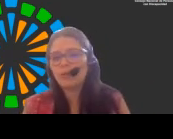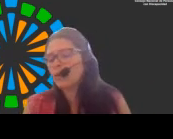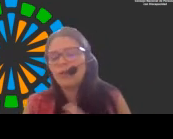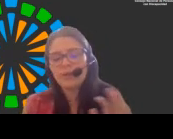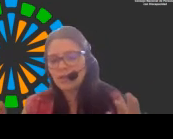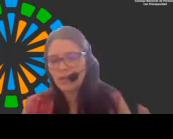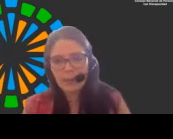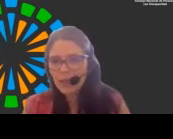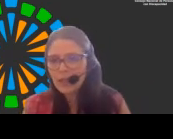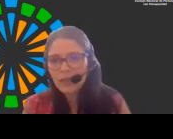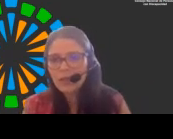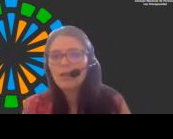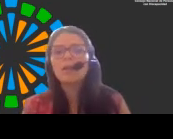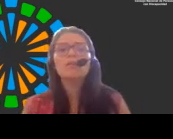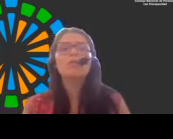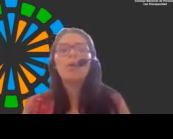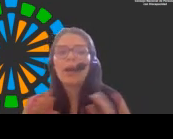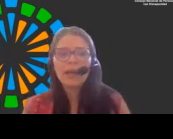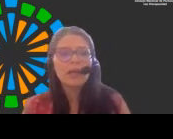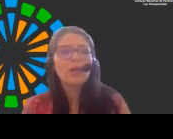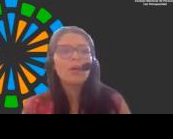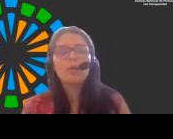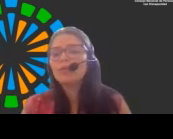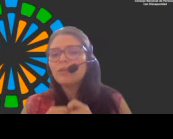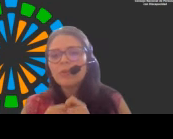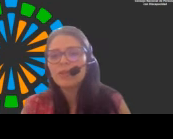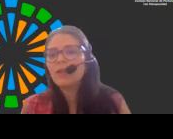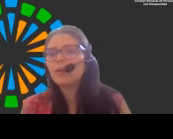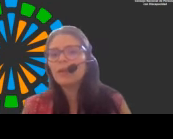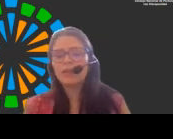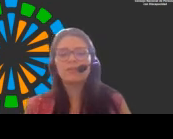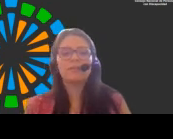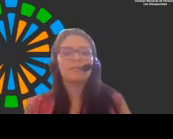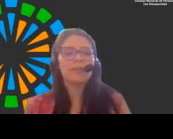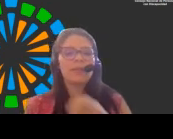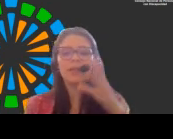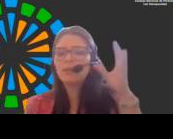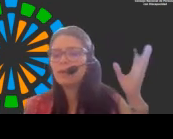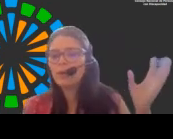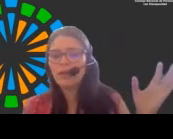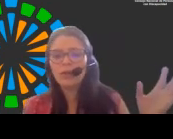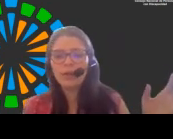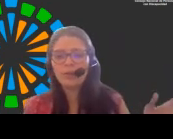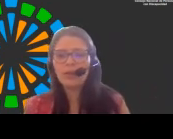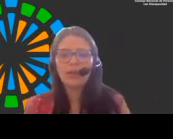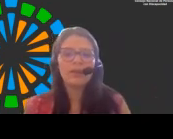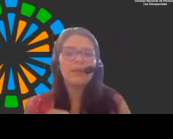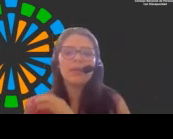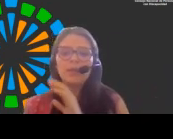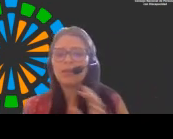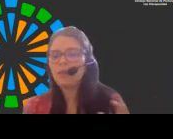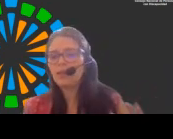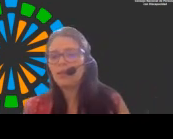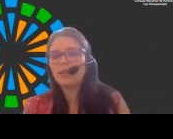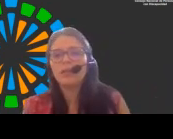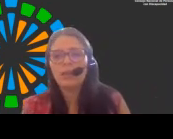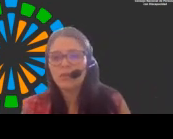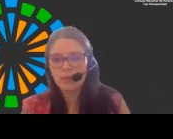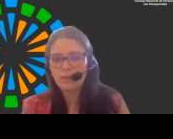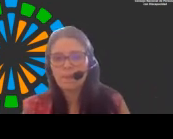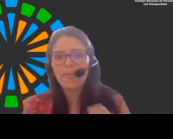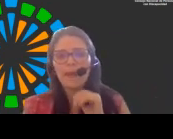lo mismo no de una receta mágica no hay un dispositivo que les que ya les mejore toda su calidad de vida y